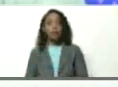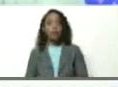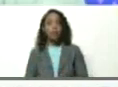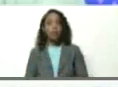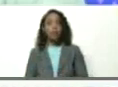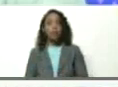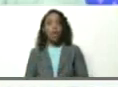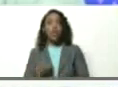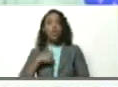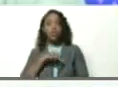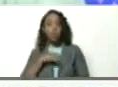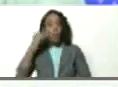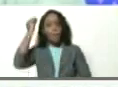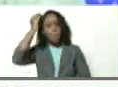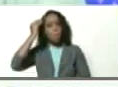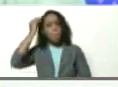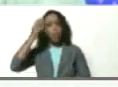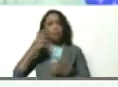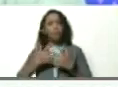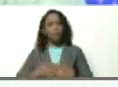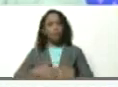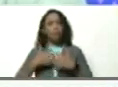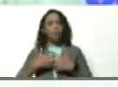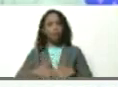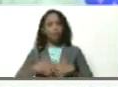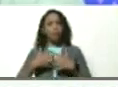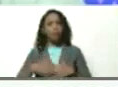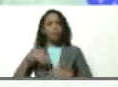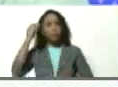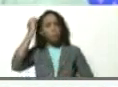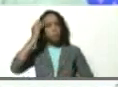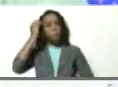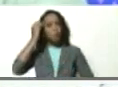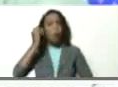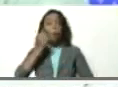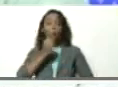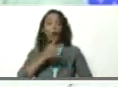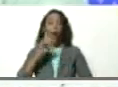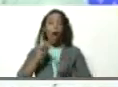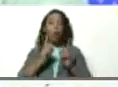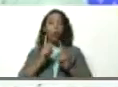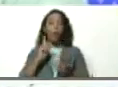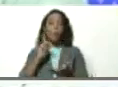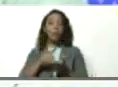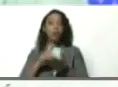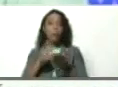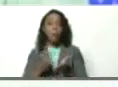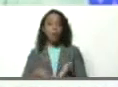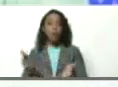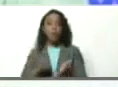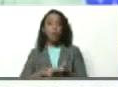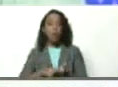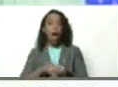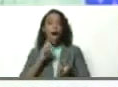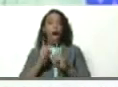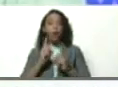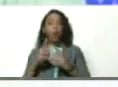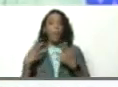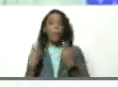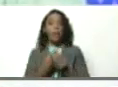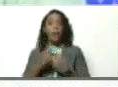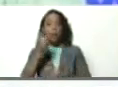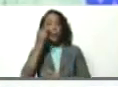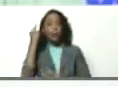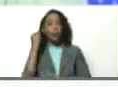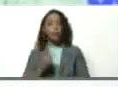estamos analizándolo bueno porque se presentaban a la reelección a algún compañero alguna